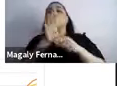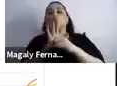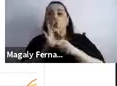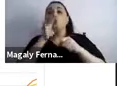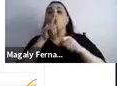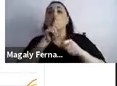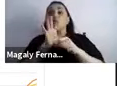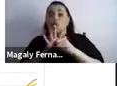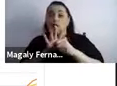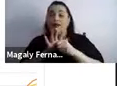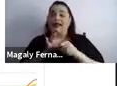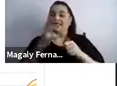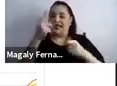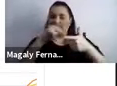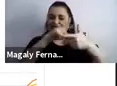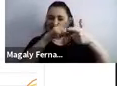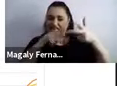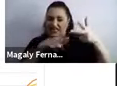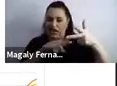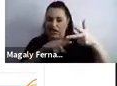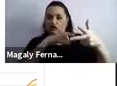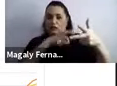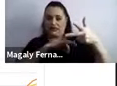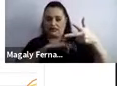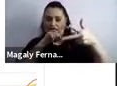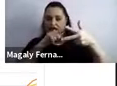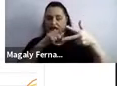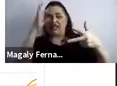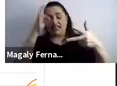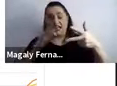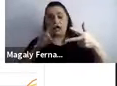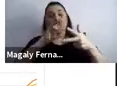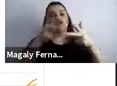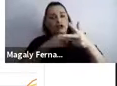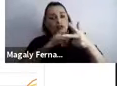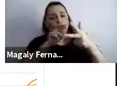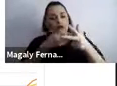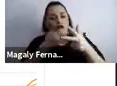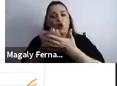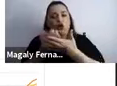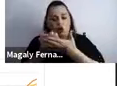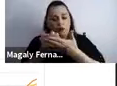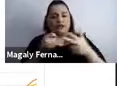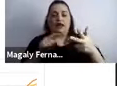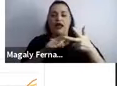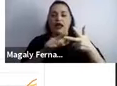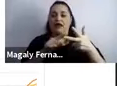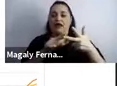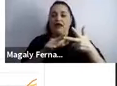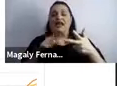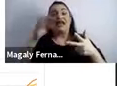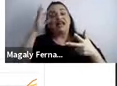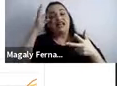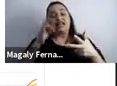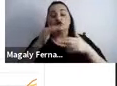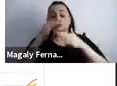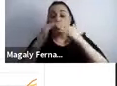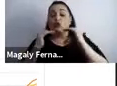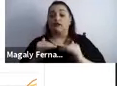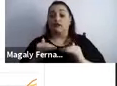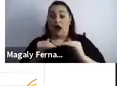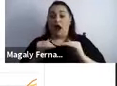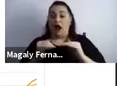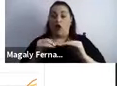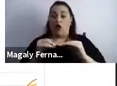en esperanza de vida; criterios de replicabilidad económica, medidos en renta per cápita por debajo de una media